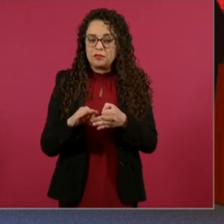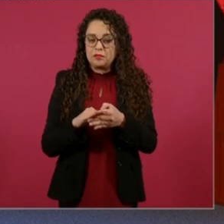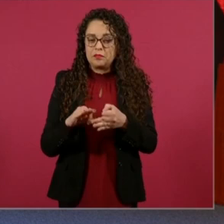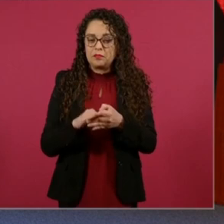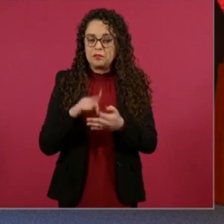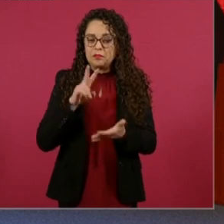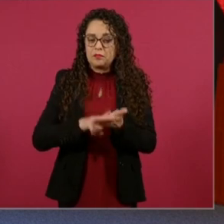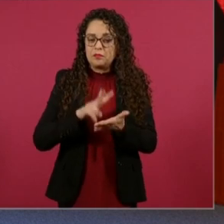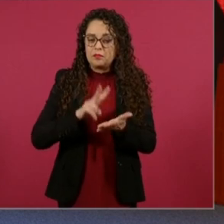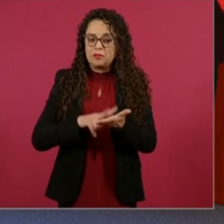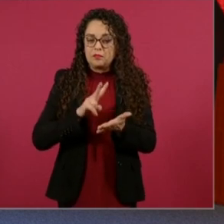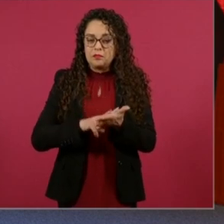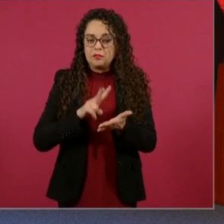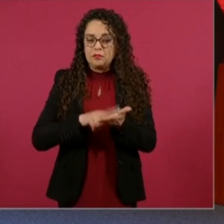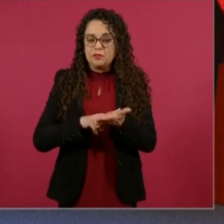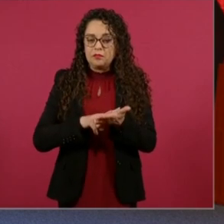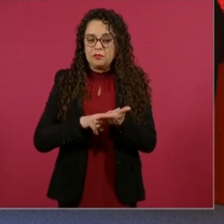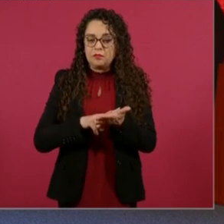cuesta